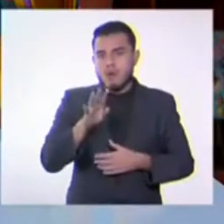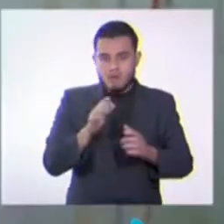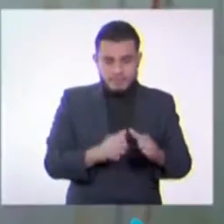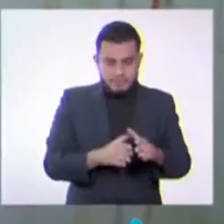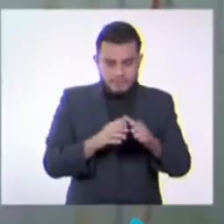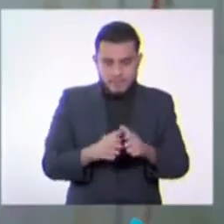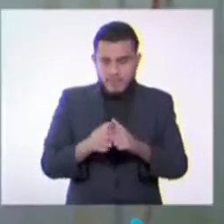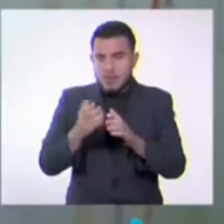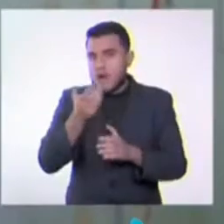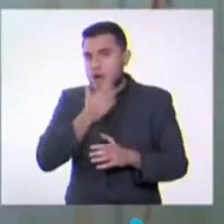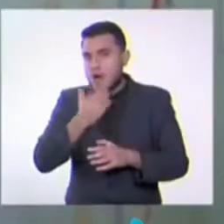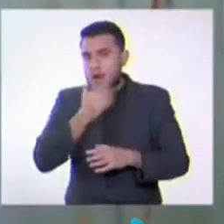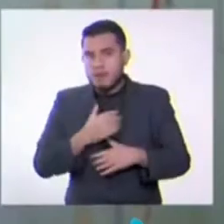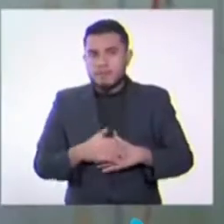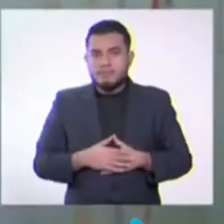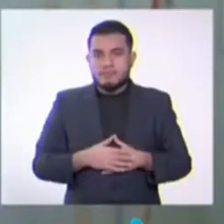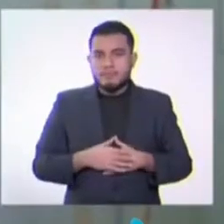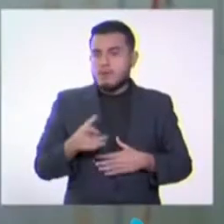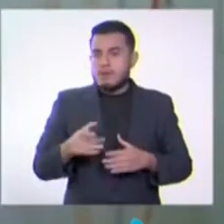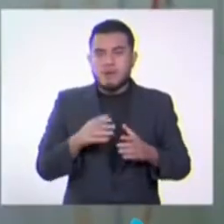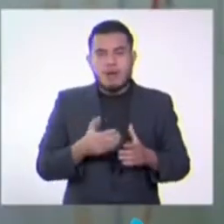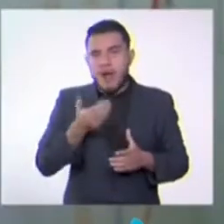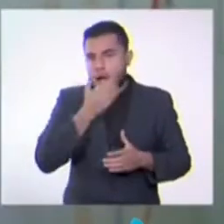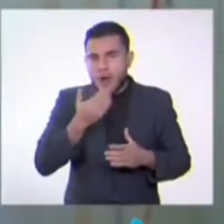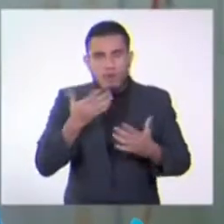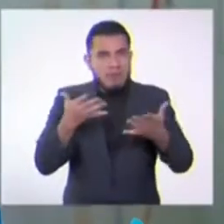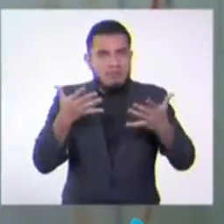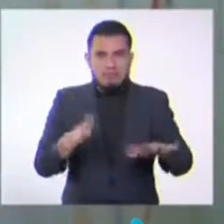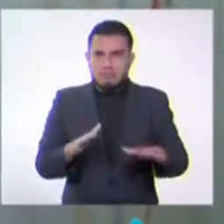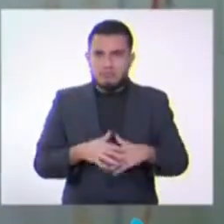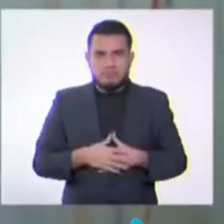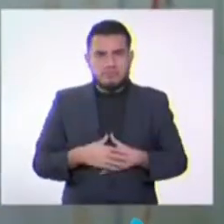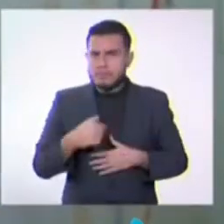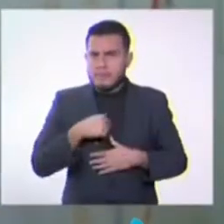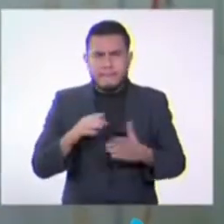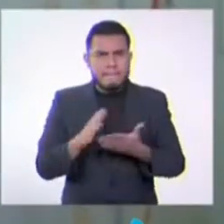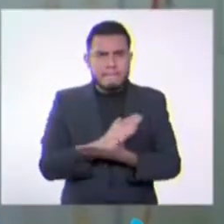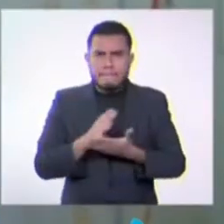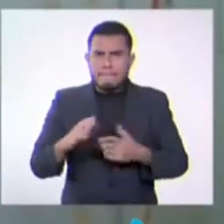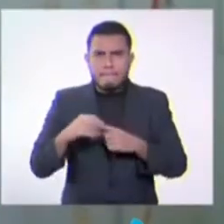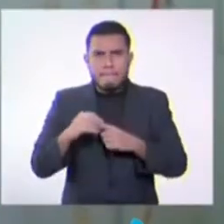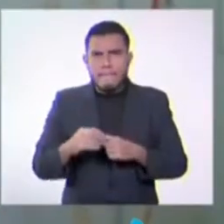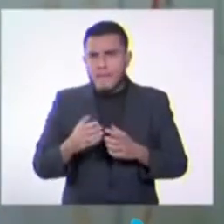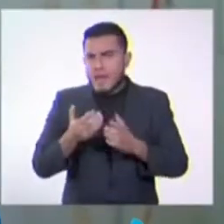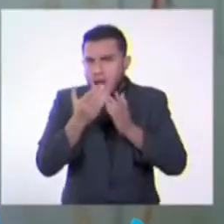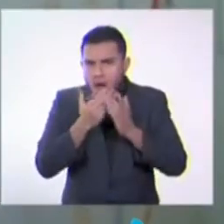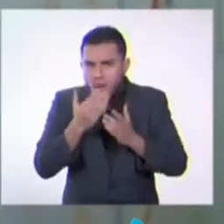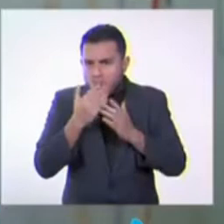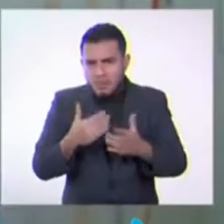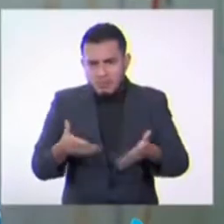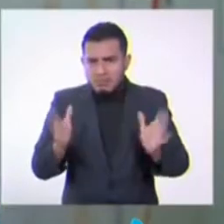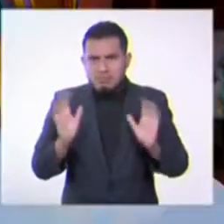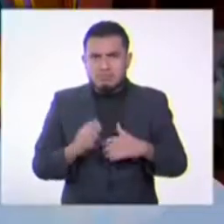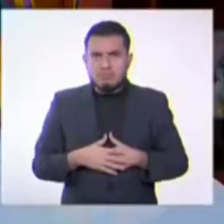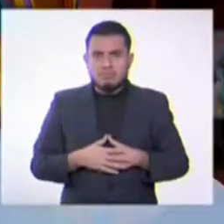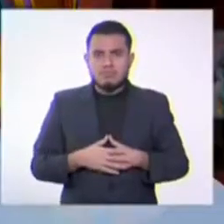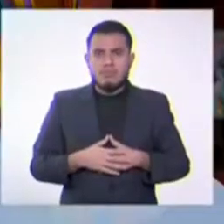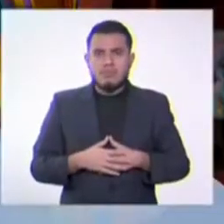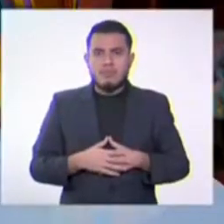con agua. Agua común y corriente, nada de especial, es agua de chorro, así que no te